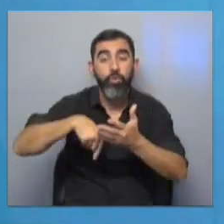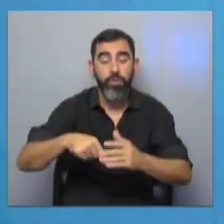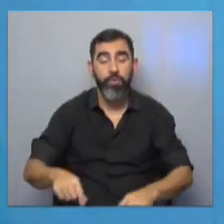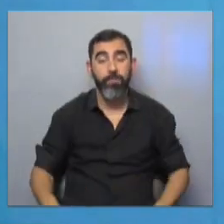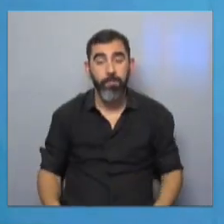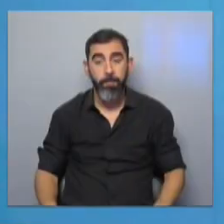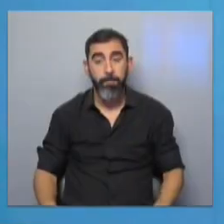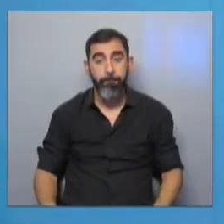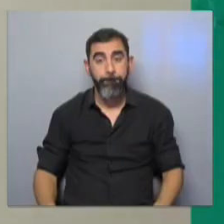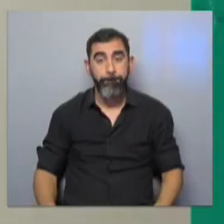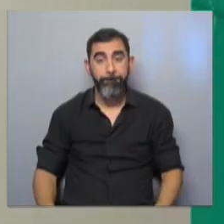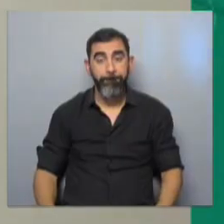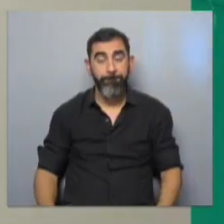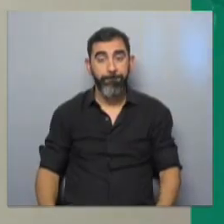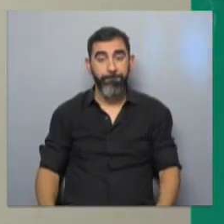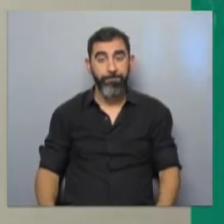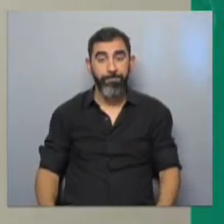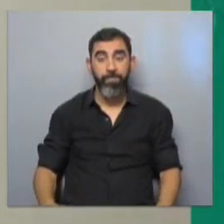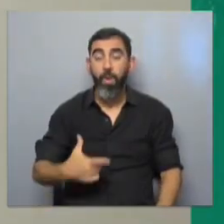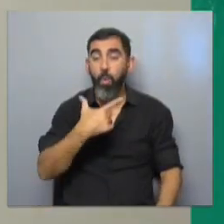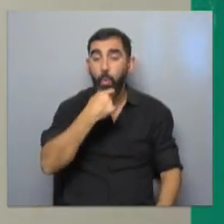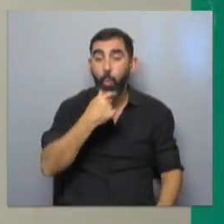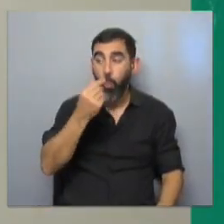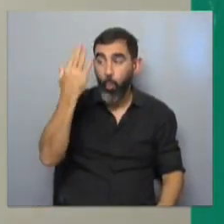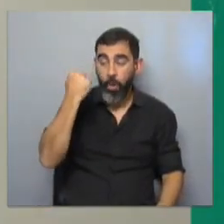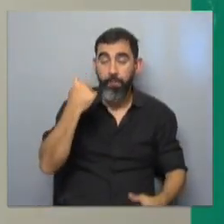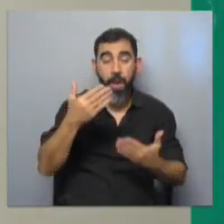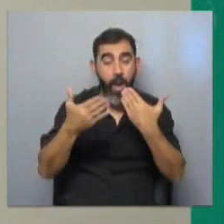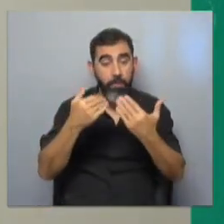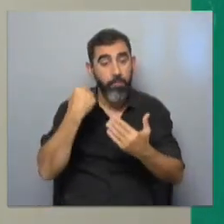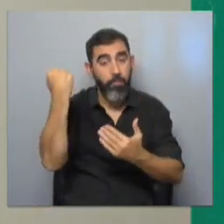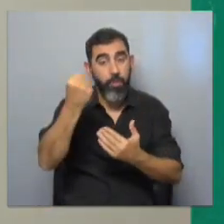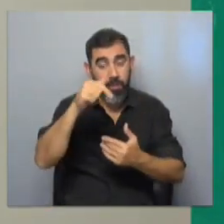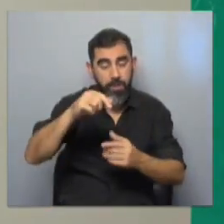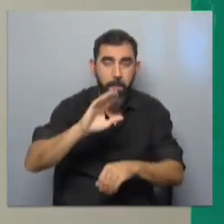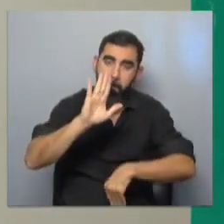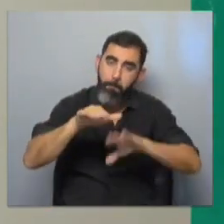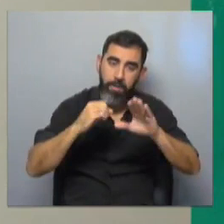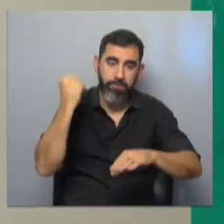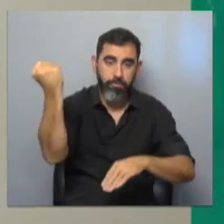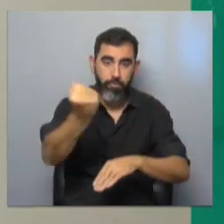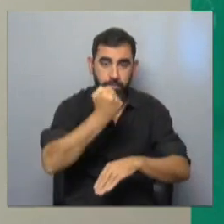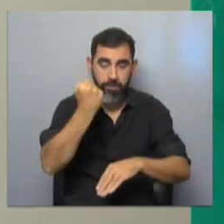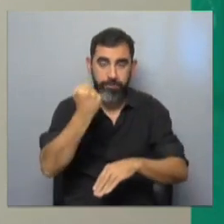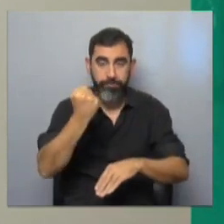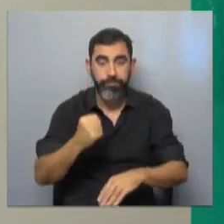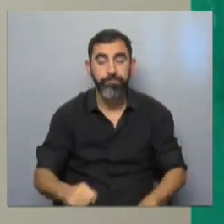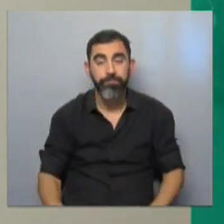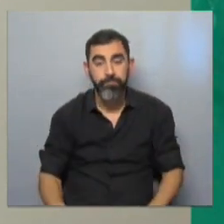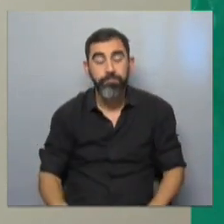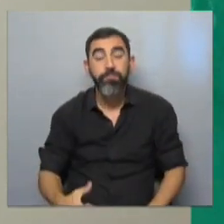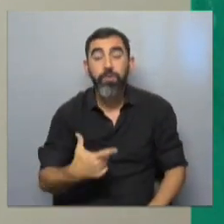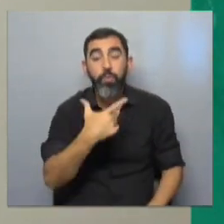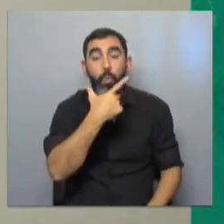contratados. Si el jueves pasado cuando hablamos era importante, este es mucho más importante. Nosotros, si recordás, el